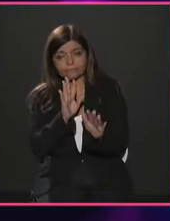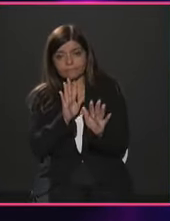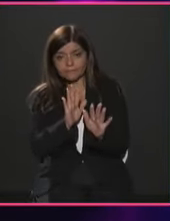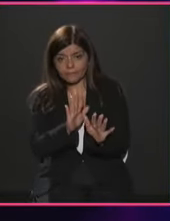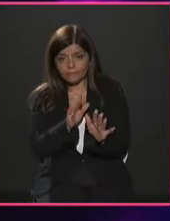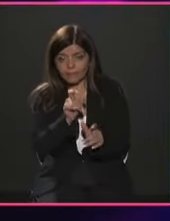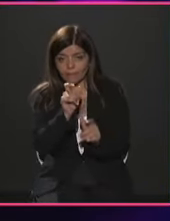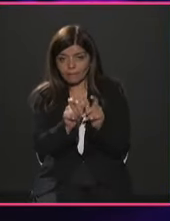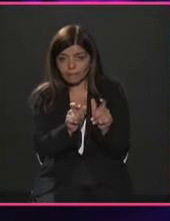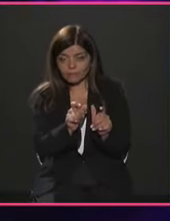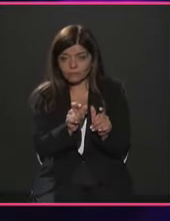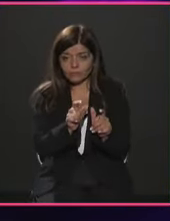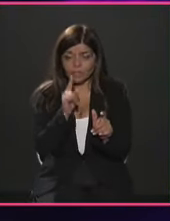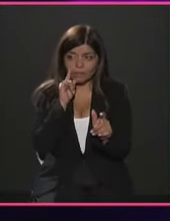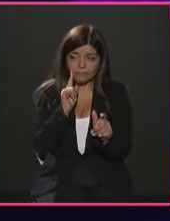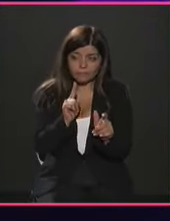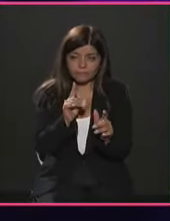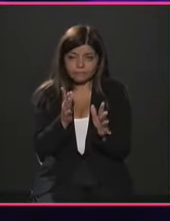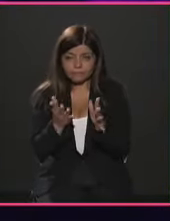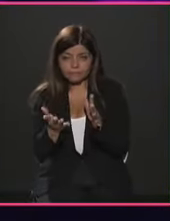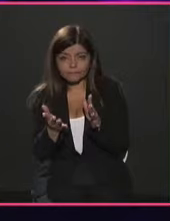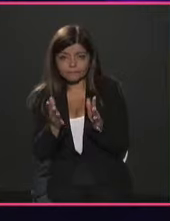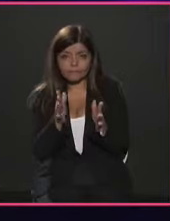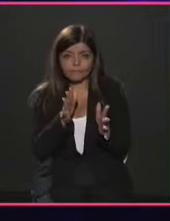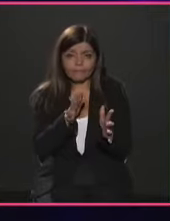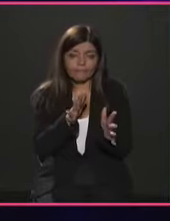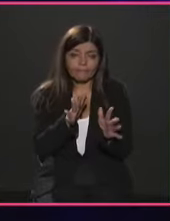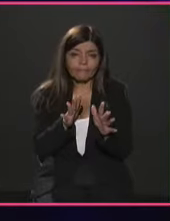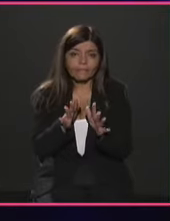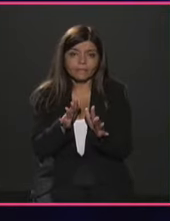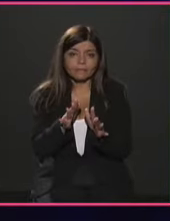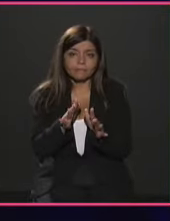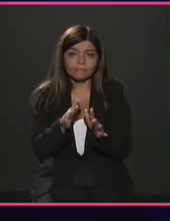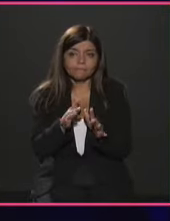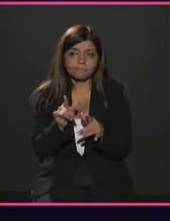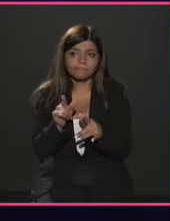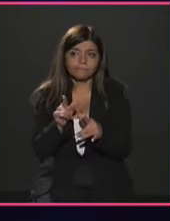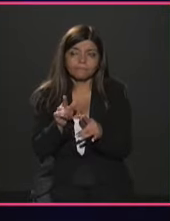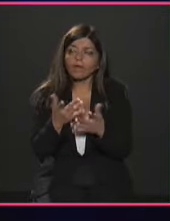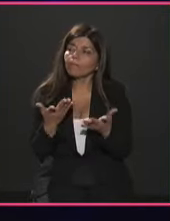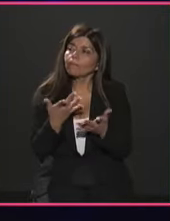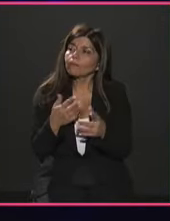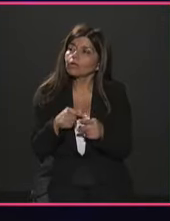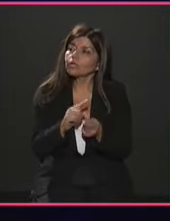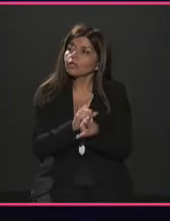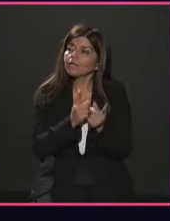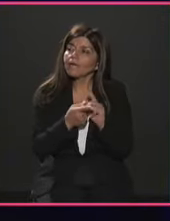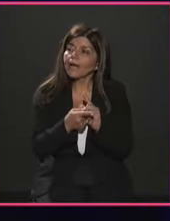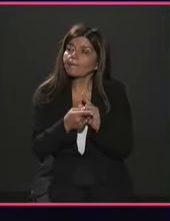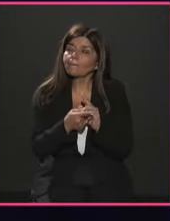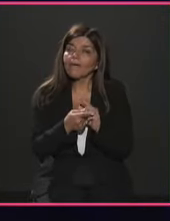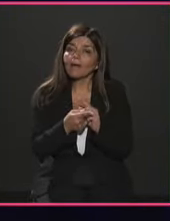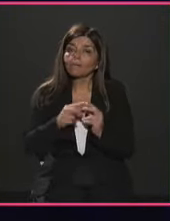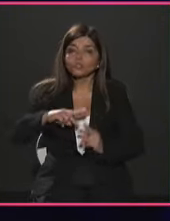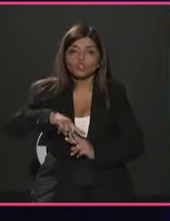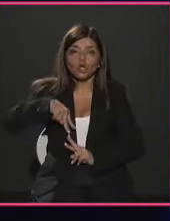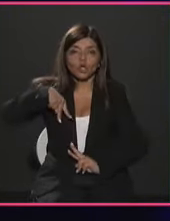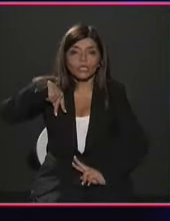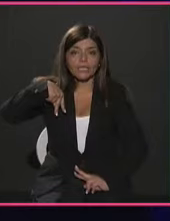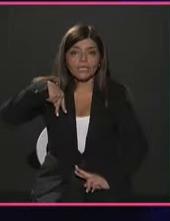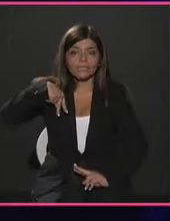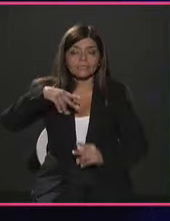las personas encontraron una forma de engañar el sistema también dijeron por qué no cambiamos los genes sabemos